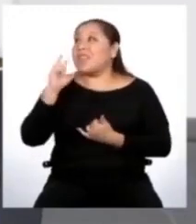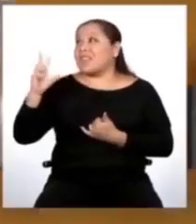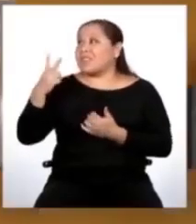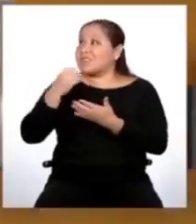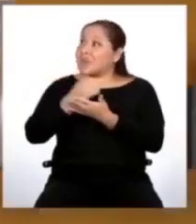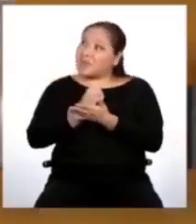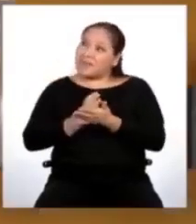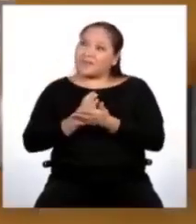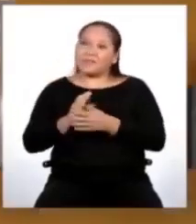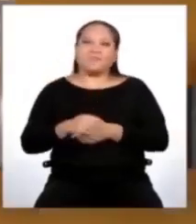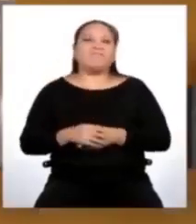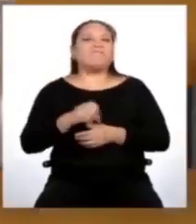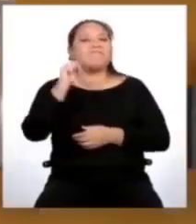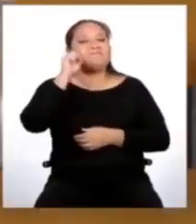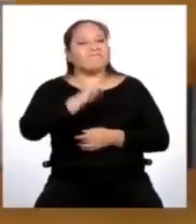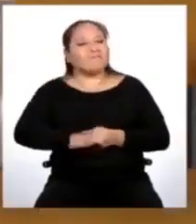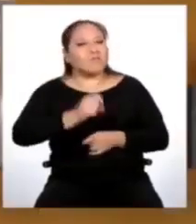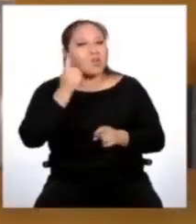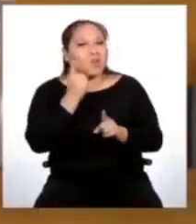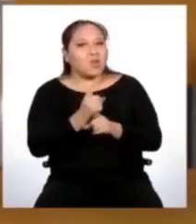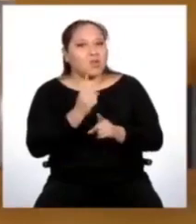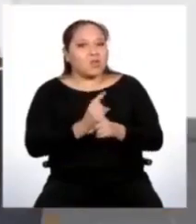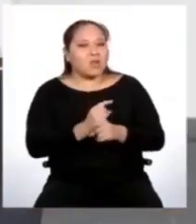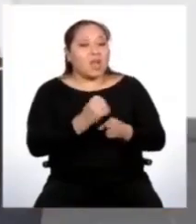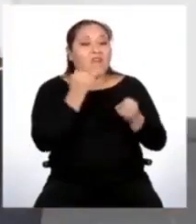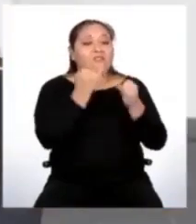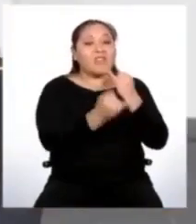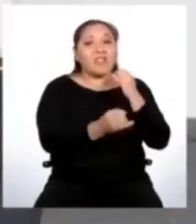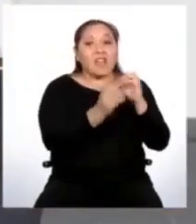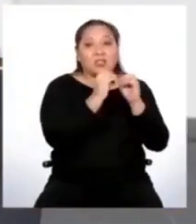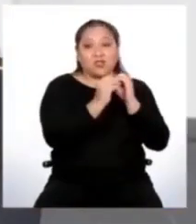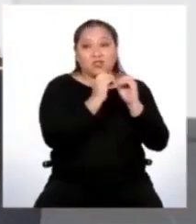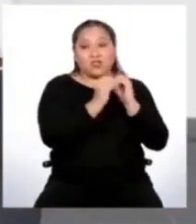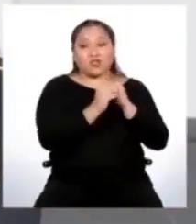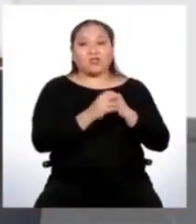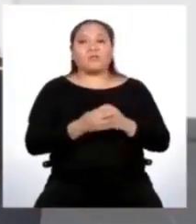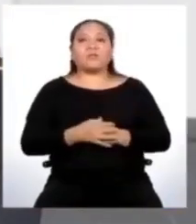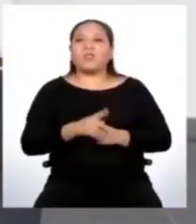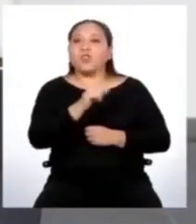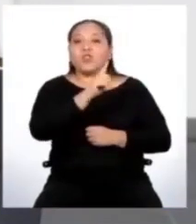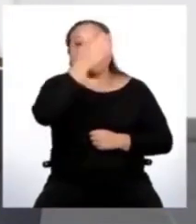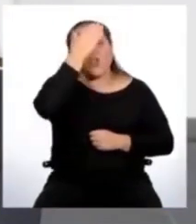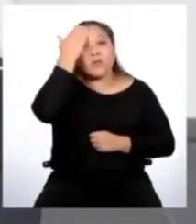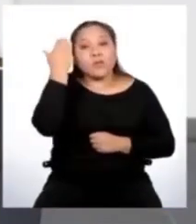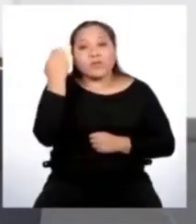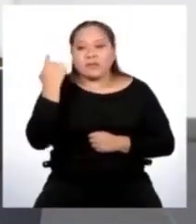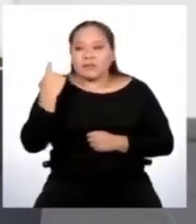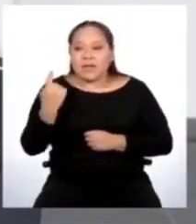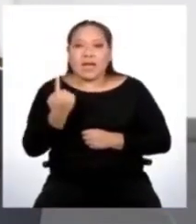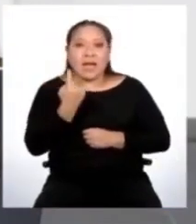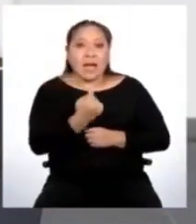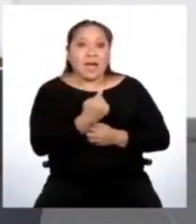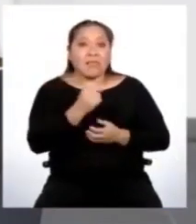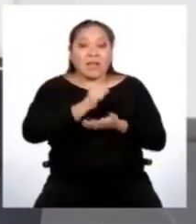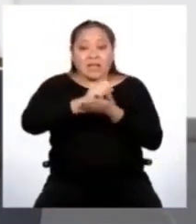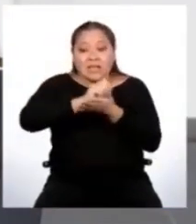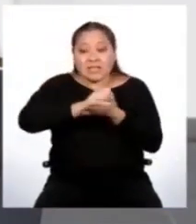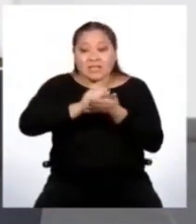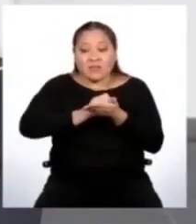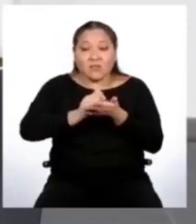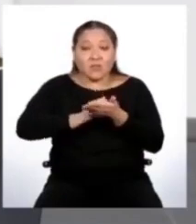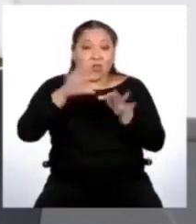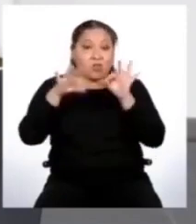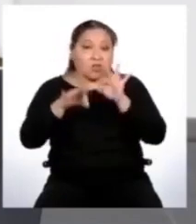parte. Efectivamente, nuestro desenlace. No te olvides que todos los autores de libretos o guiones